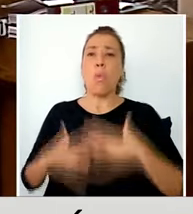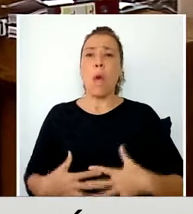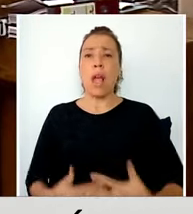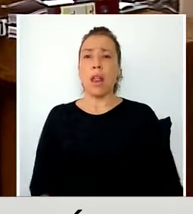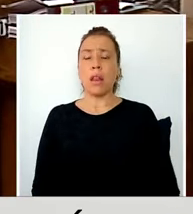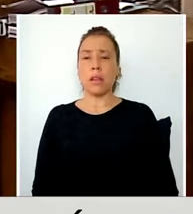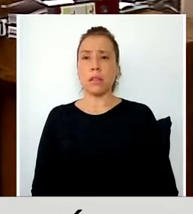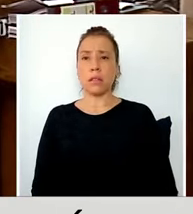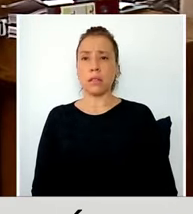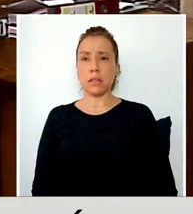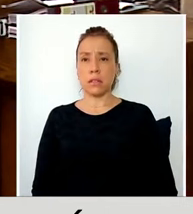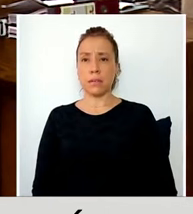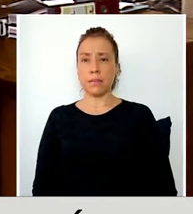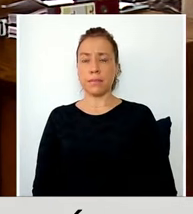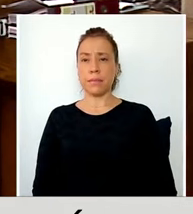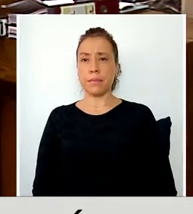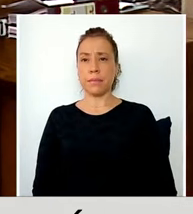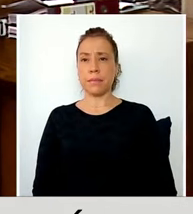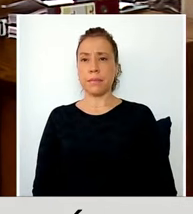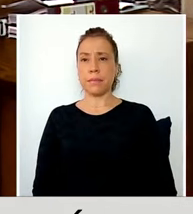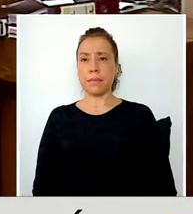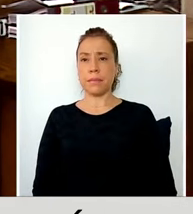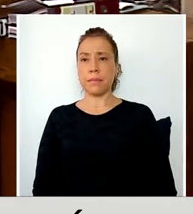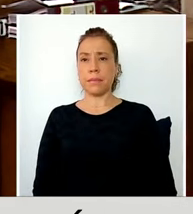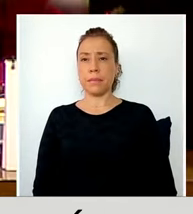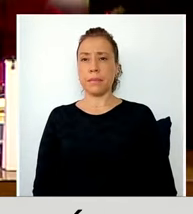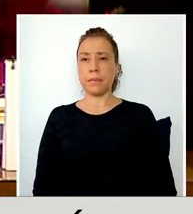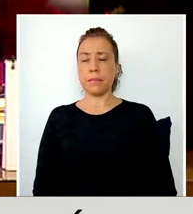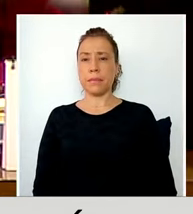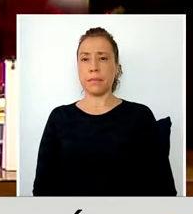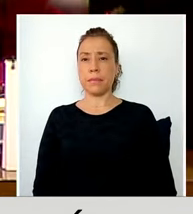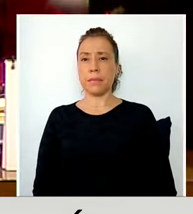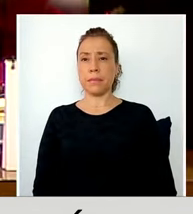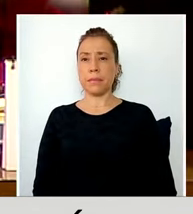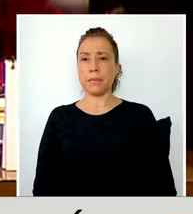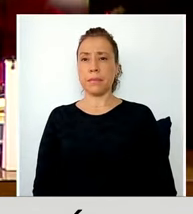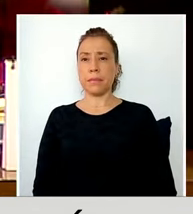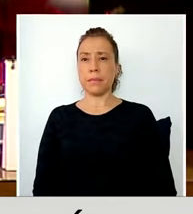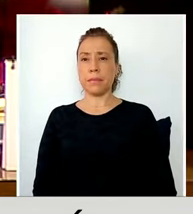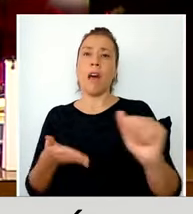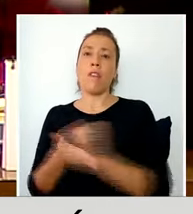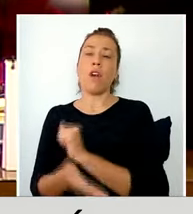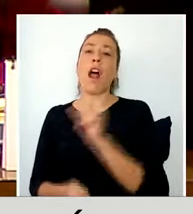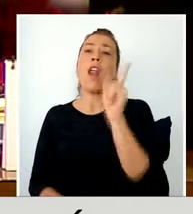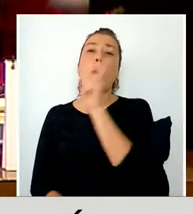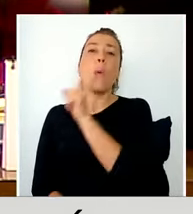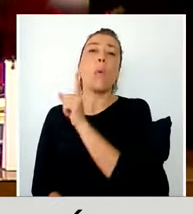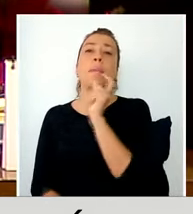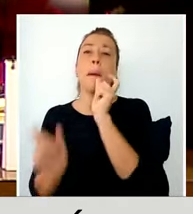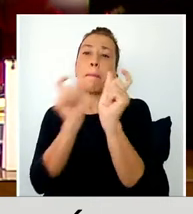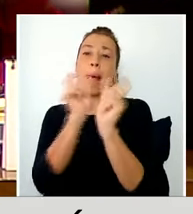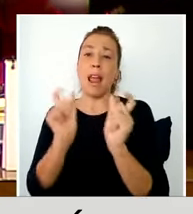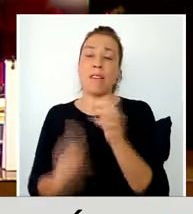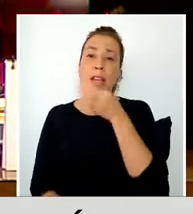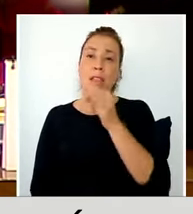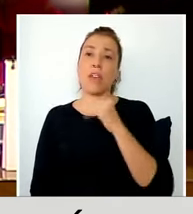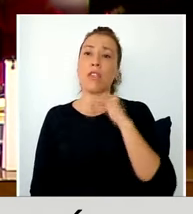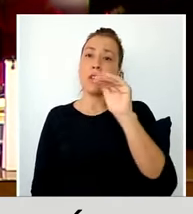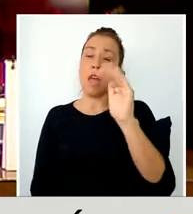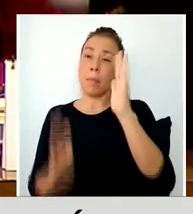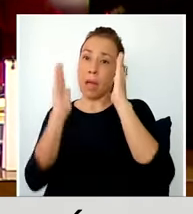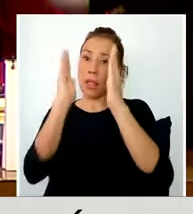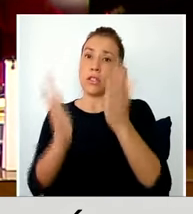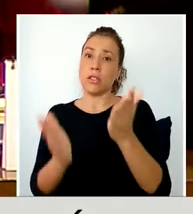la última palabra tiene que imitar tiene que vamos a retirar las últimas palabras y la llama la atención diputada